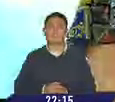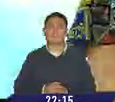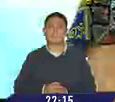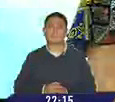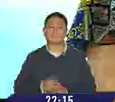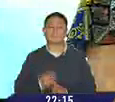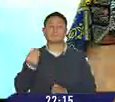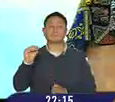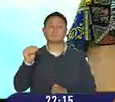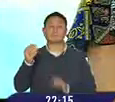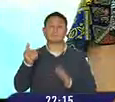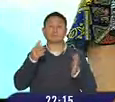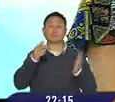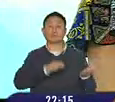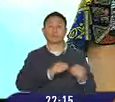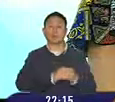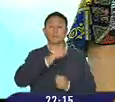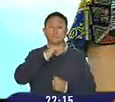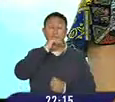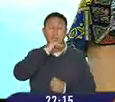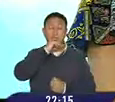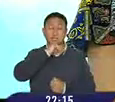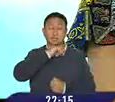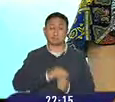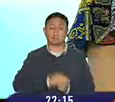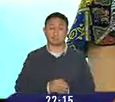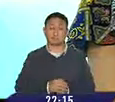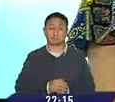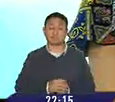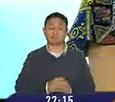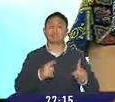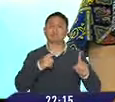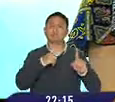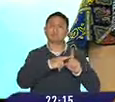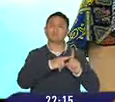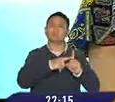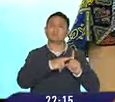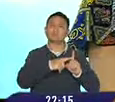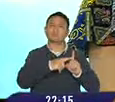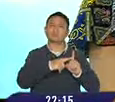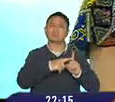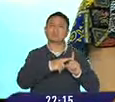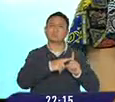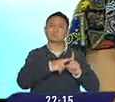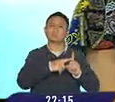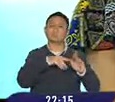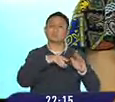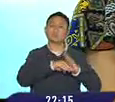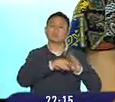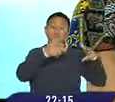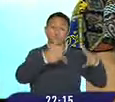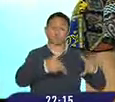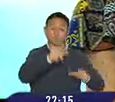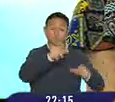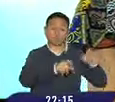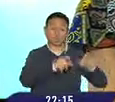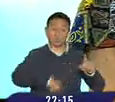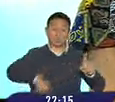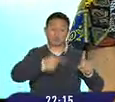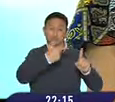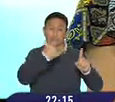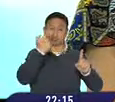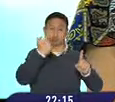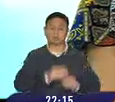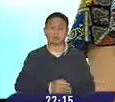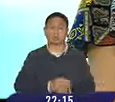Un joven fue asesinado en Manta, provincia de Manabí. La víctima fue atacada en una cancha frente a varios testigos.